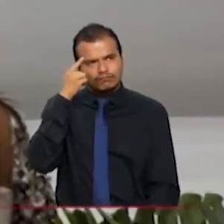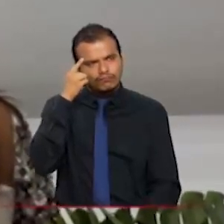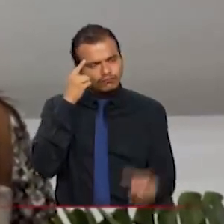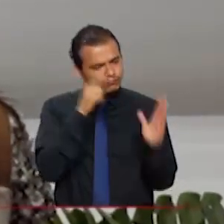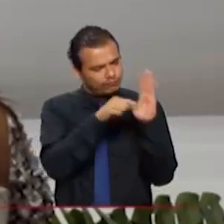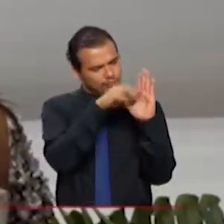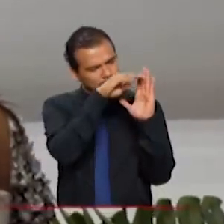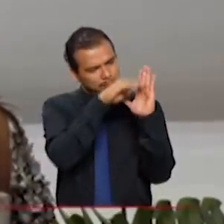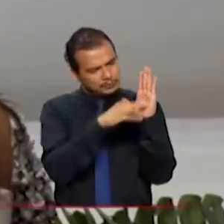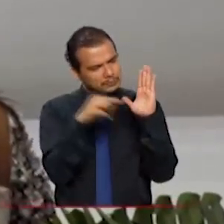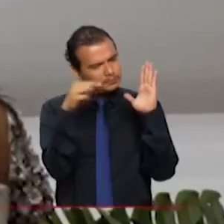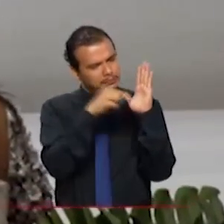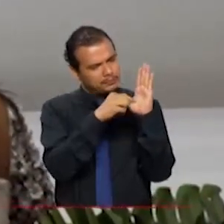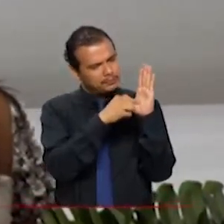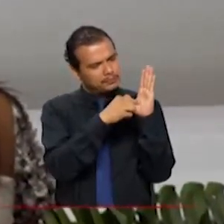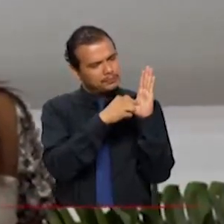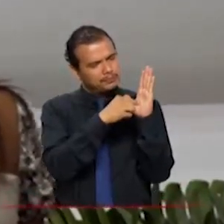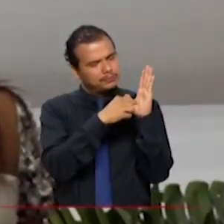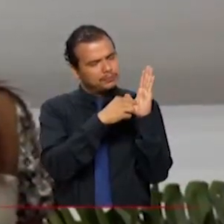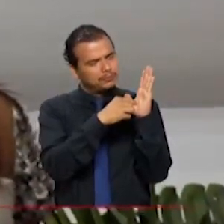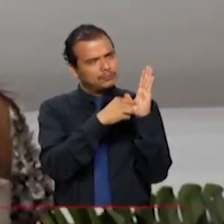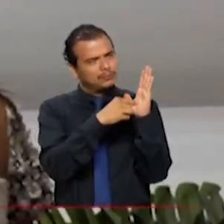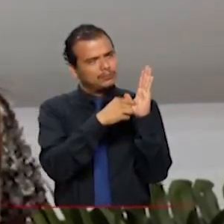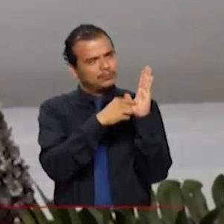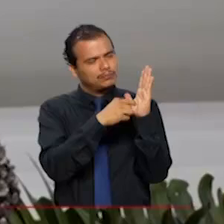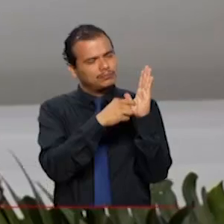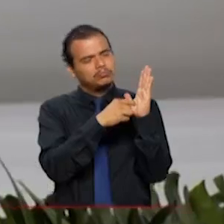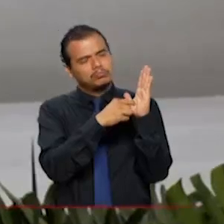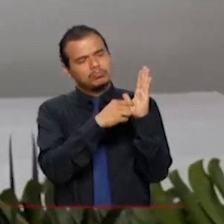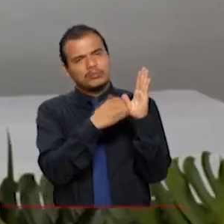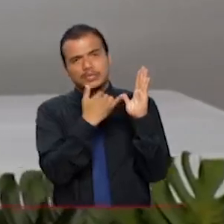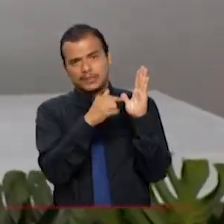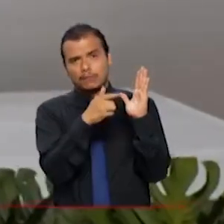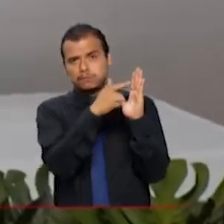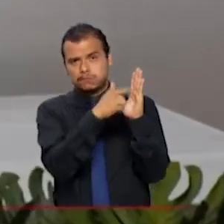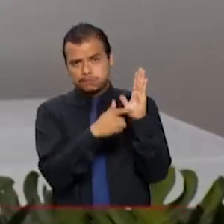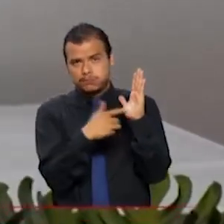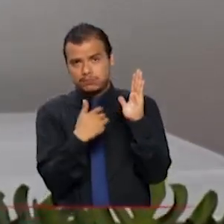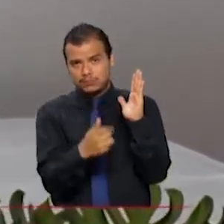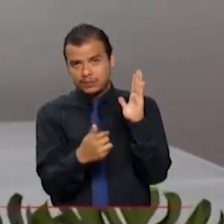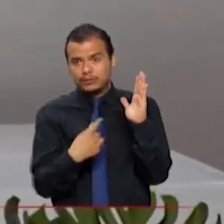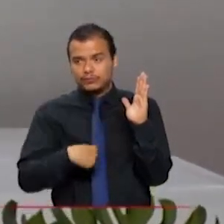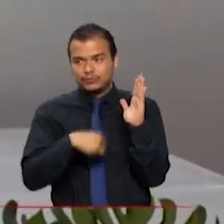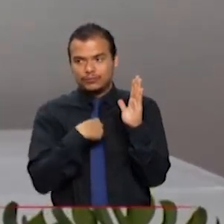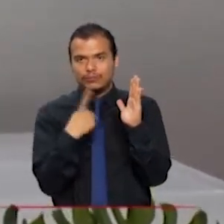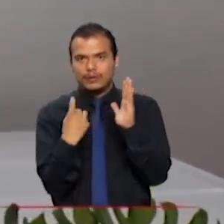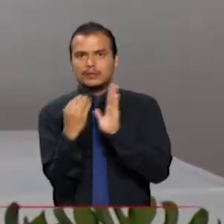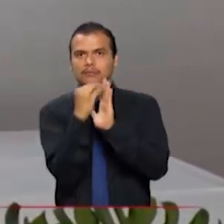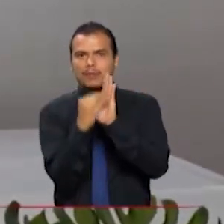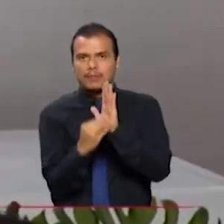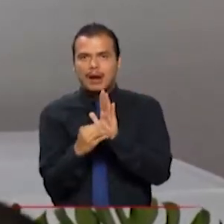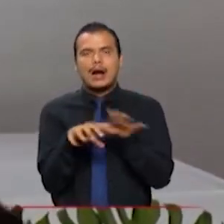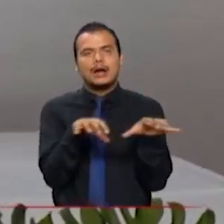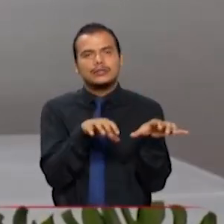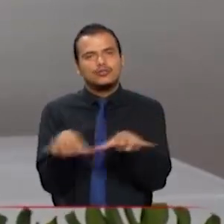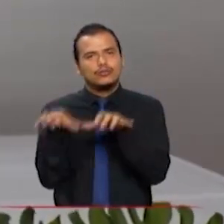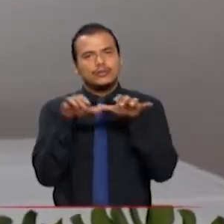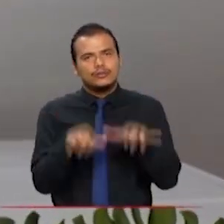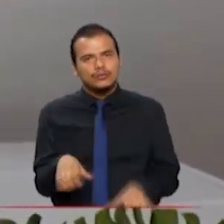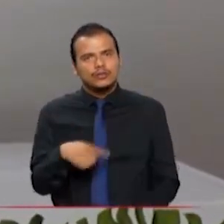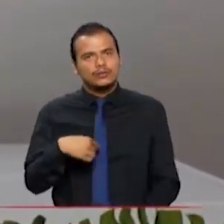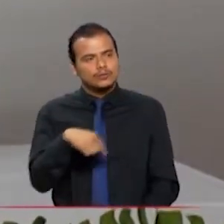las acciones están allí, las orientaciones de política están, solamente necesitamos empezar a trabajar el fortalecimiento de